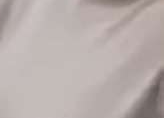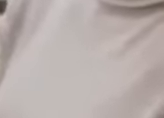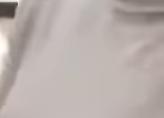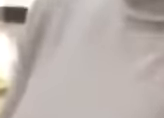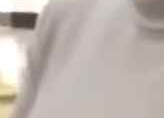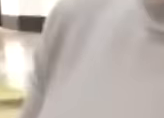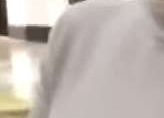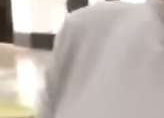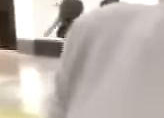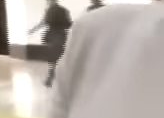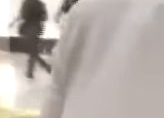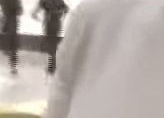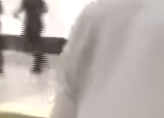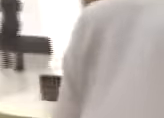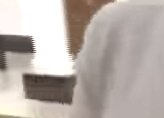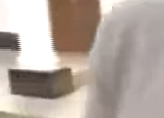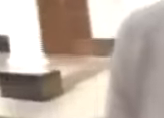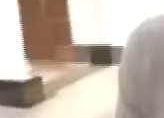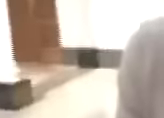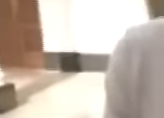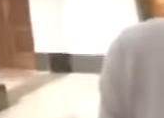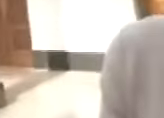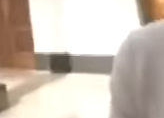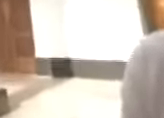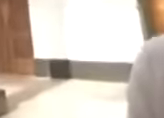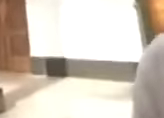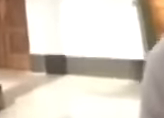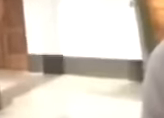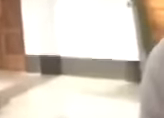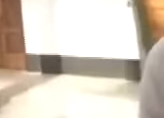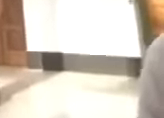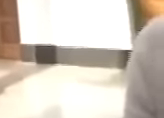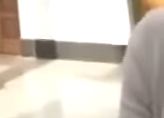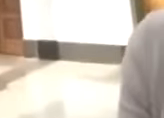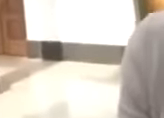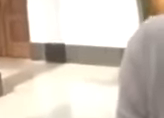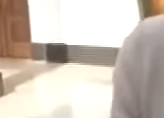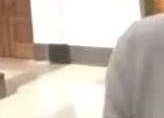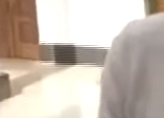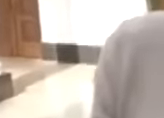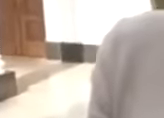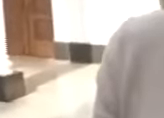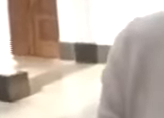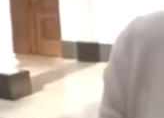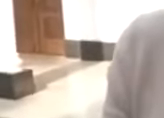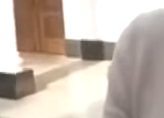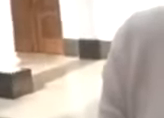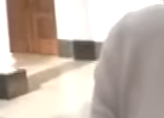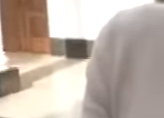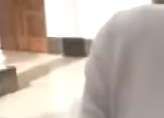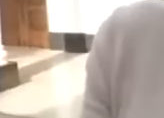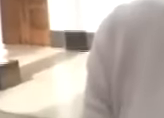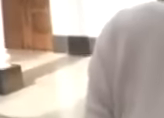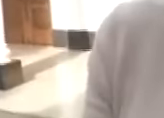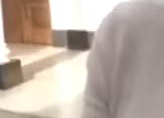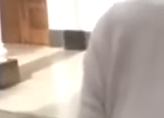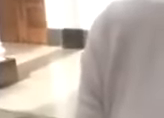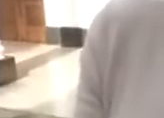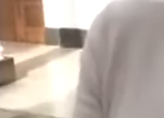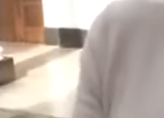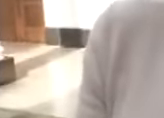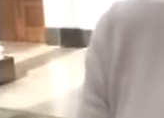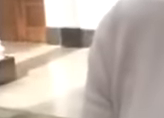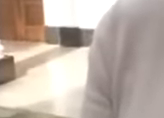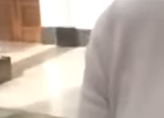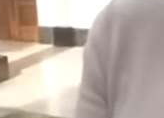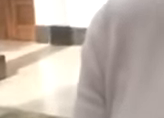petrolero internacional, los conflictos internacionales que por lo que uno observa van a seguir profundizándose, lo que